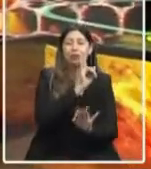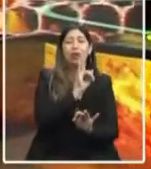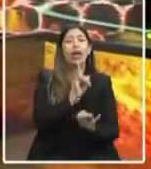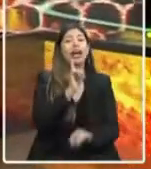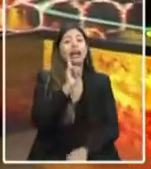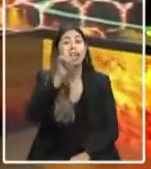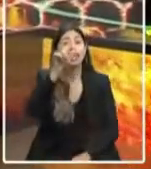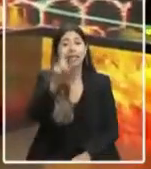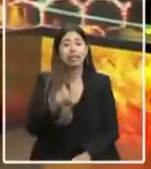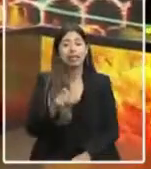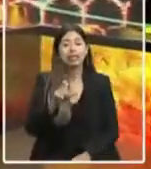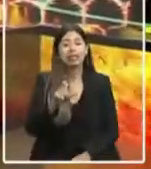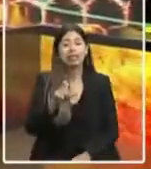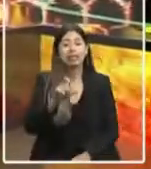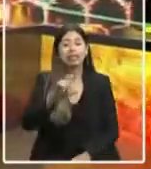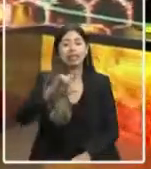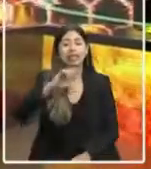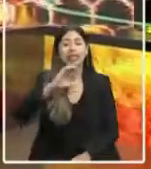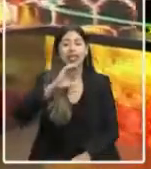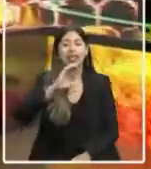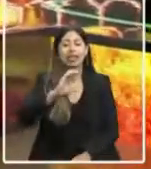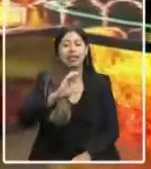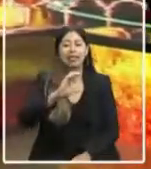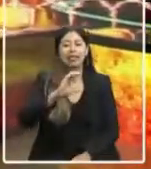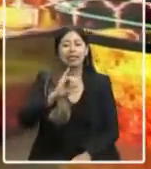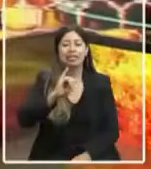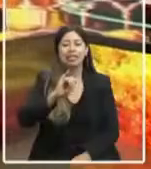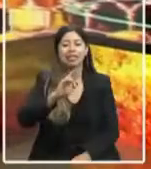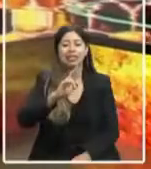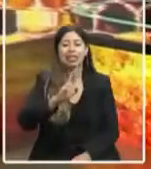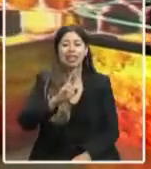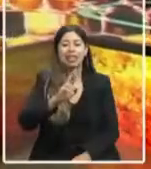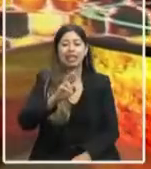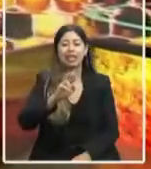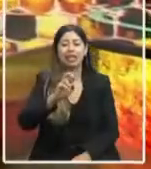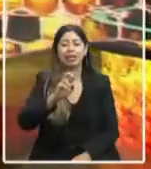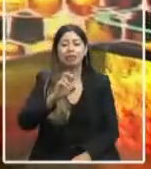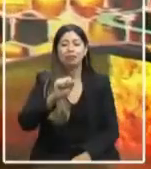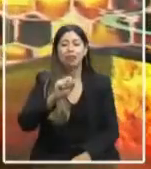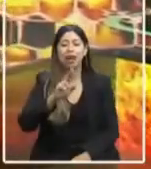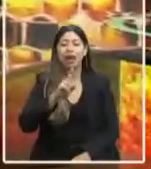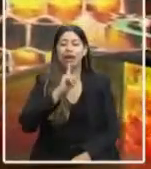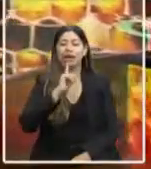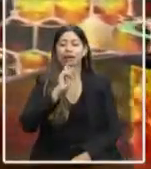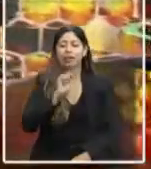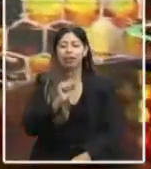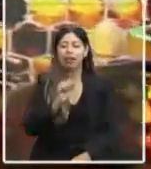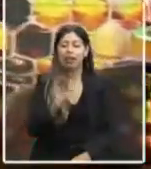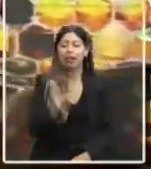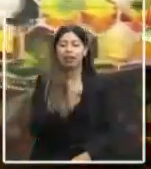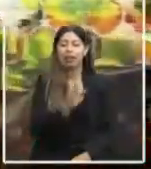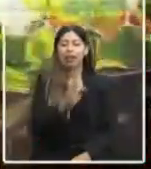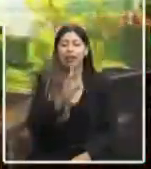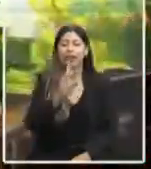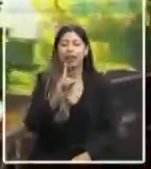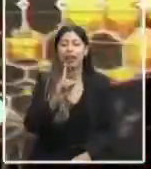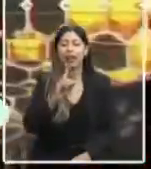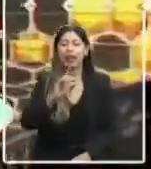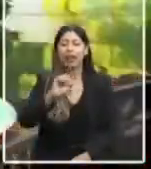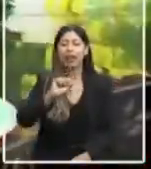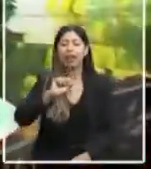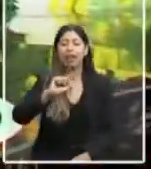que Sir Partha Dasgupta. Él es profesor de economía en la Universidad de Cambridge desde